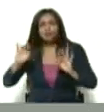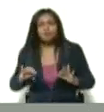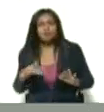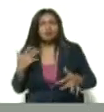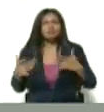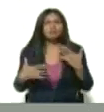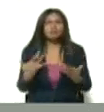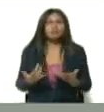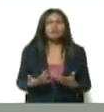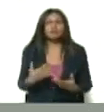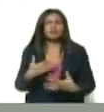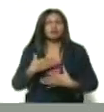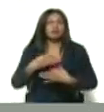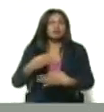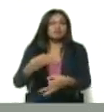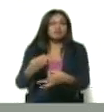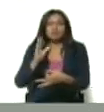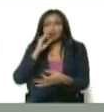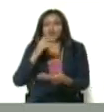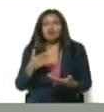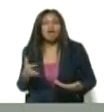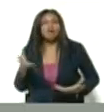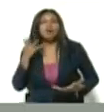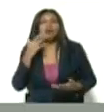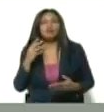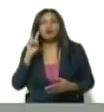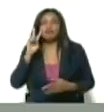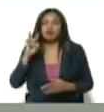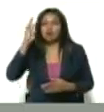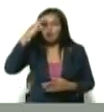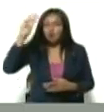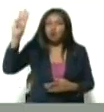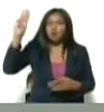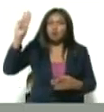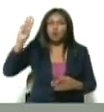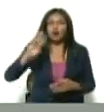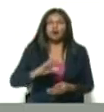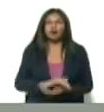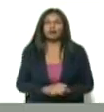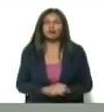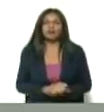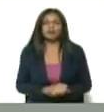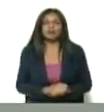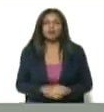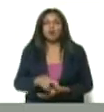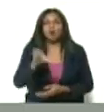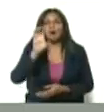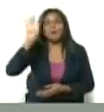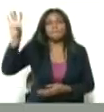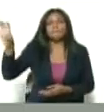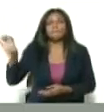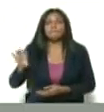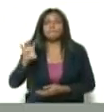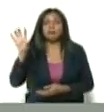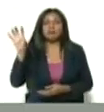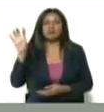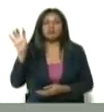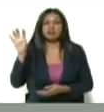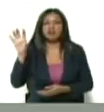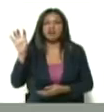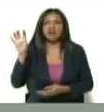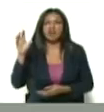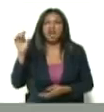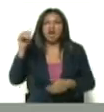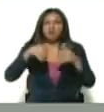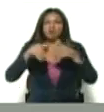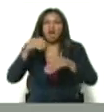de desinterés, de generosidad, como el que está teniendo Cuba con incluso países que votaron en